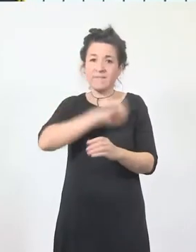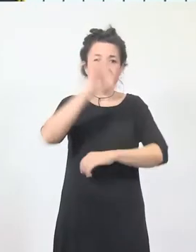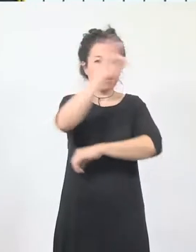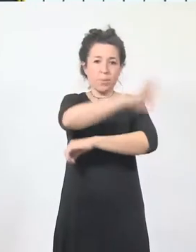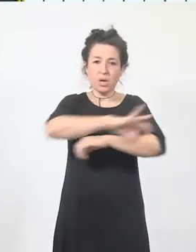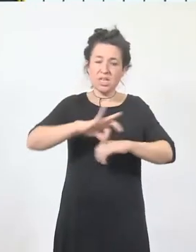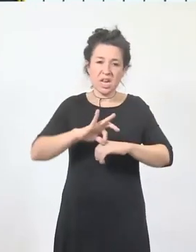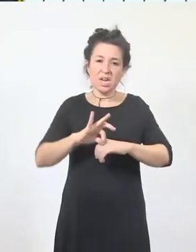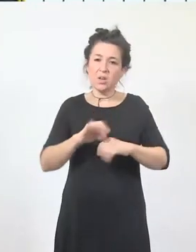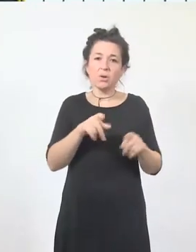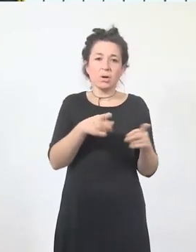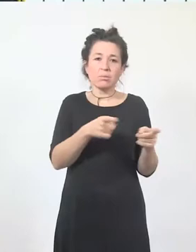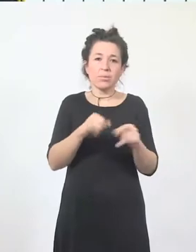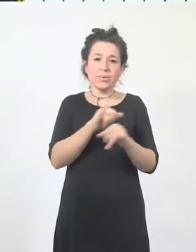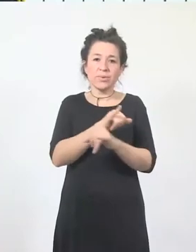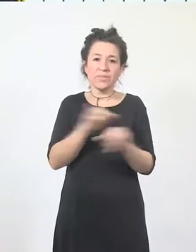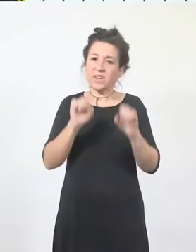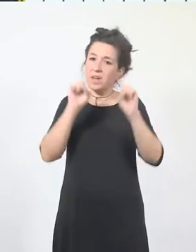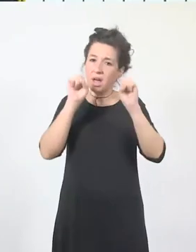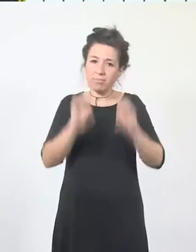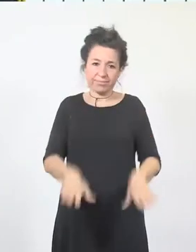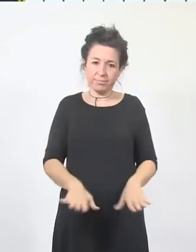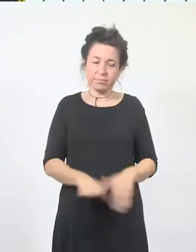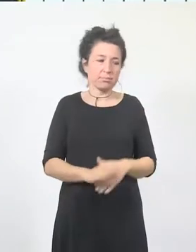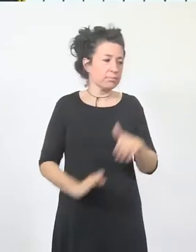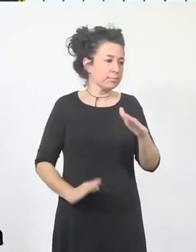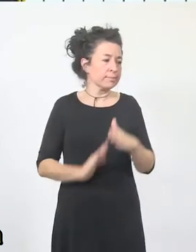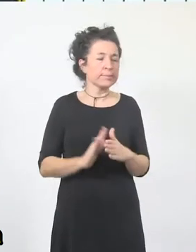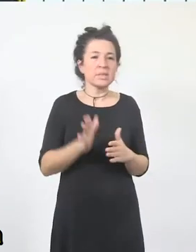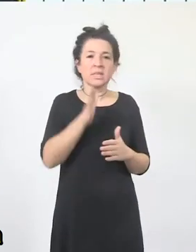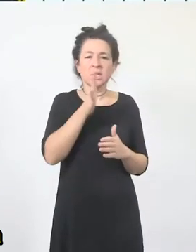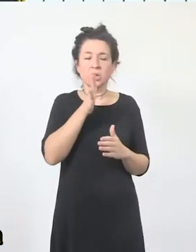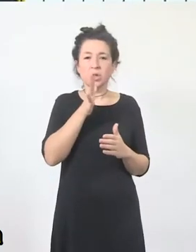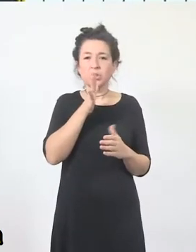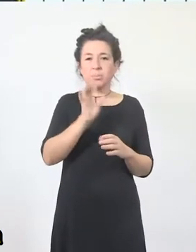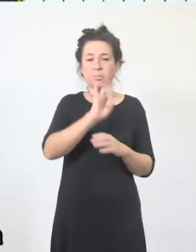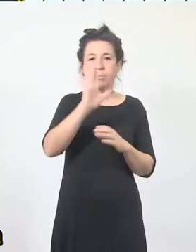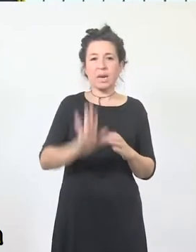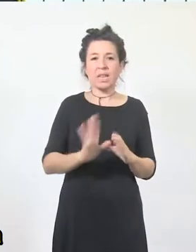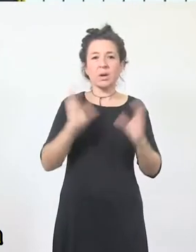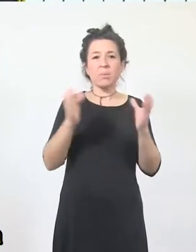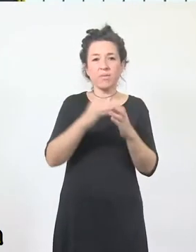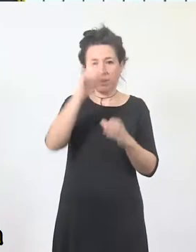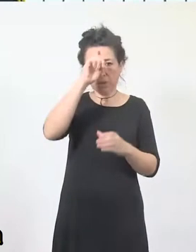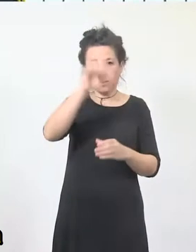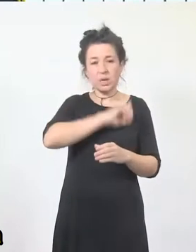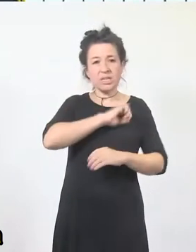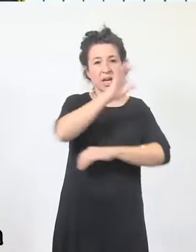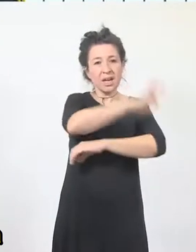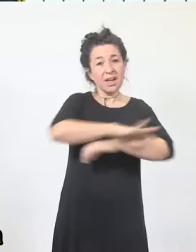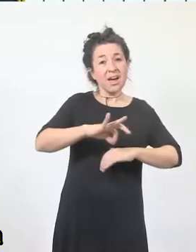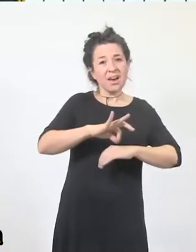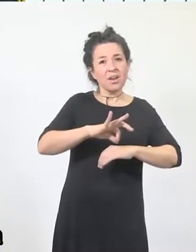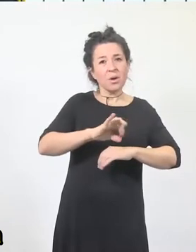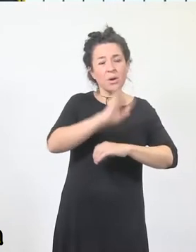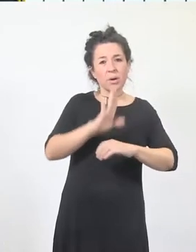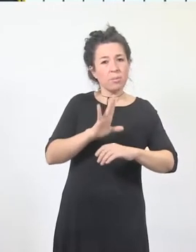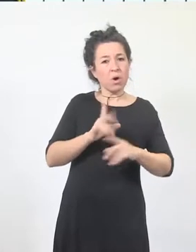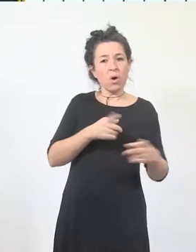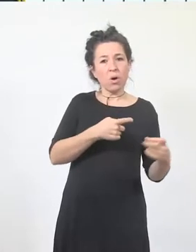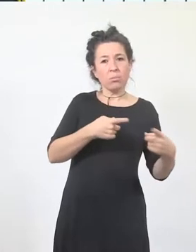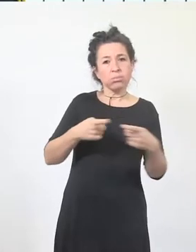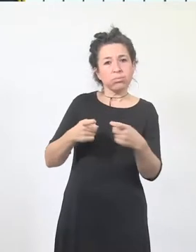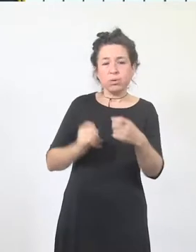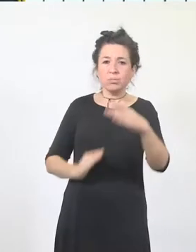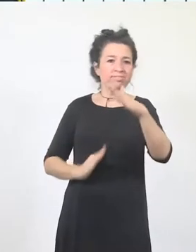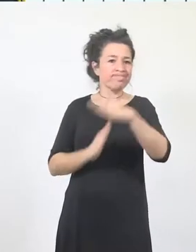de fuego. Claro, cuando yo menciono que es el Frente Polisario quien da por roto ese alto el fuego, es también porque a ver si de esa manera